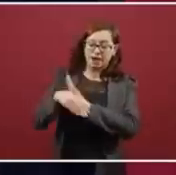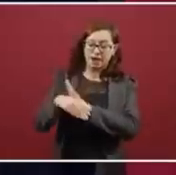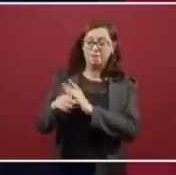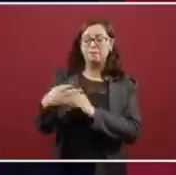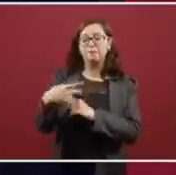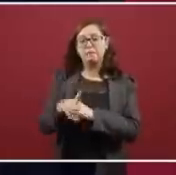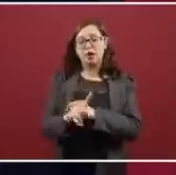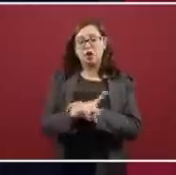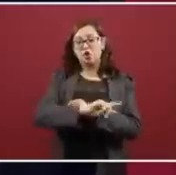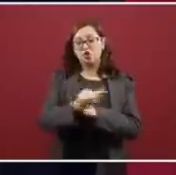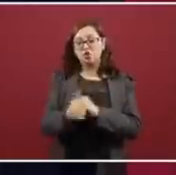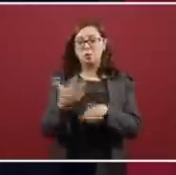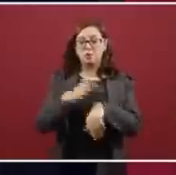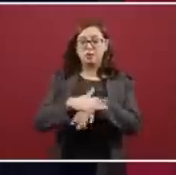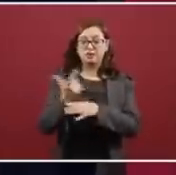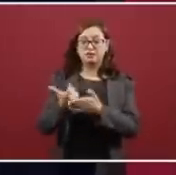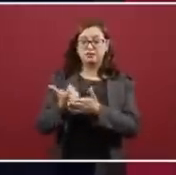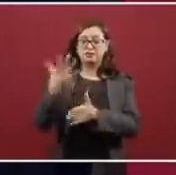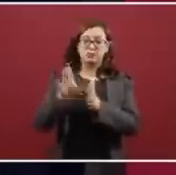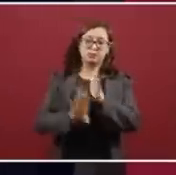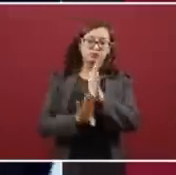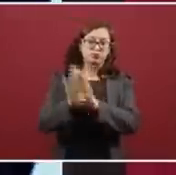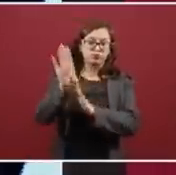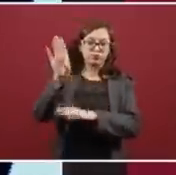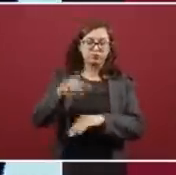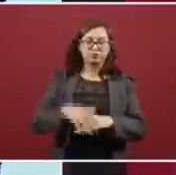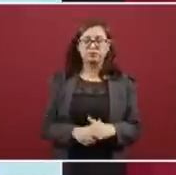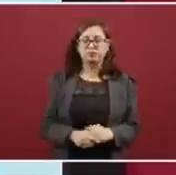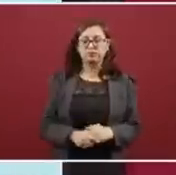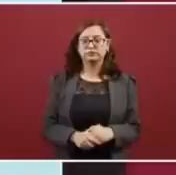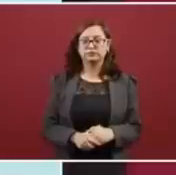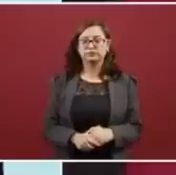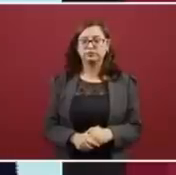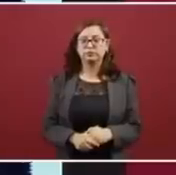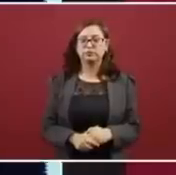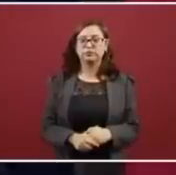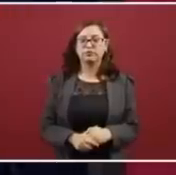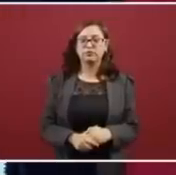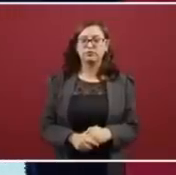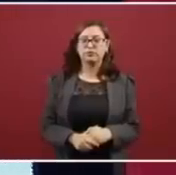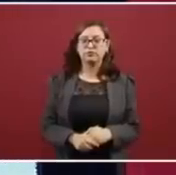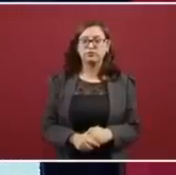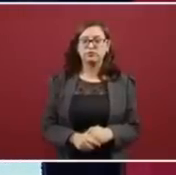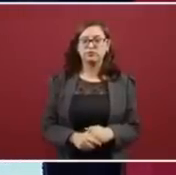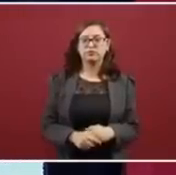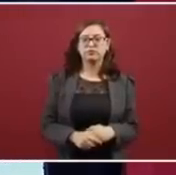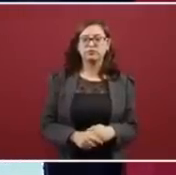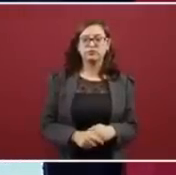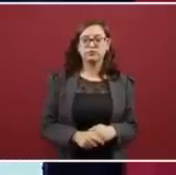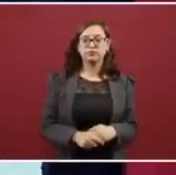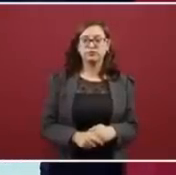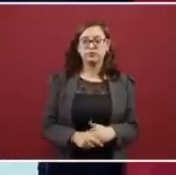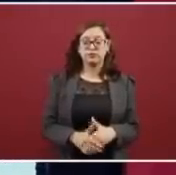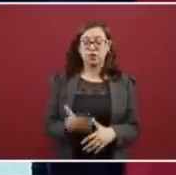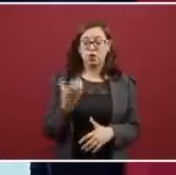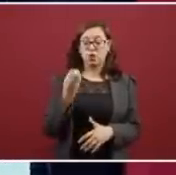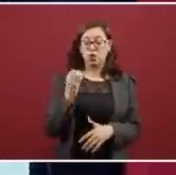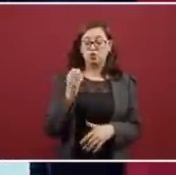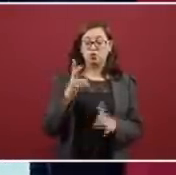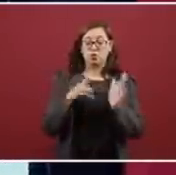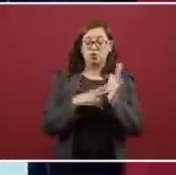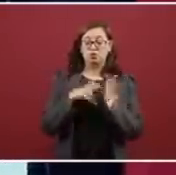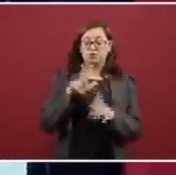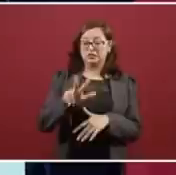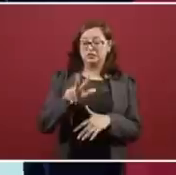alza en diésel y en premium y no llega a los niveles que tenía en octubre del